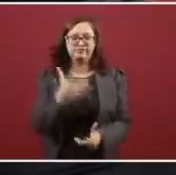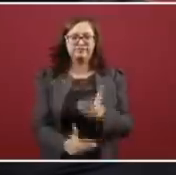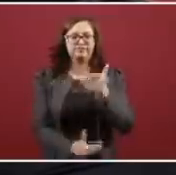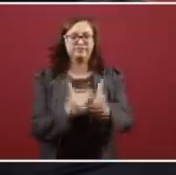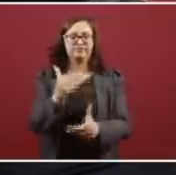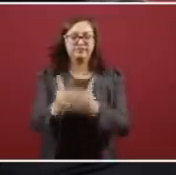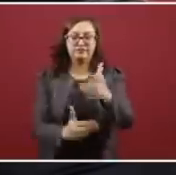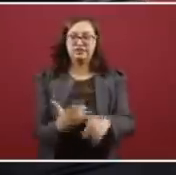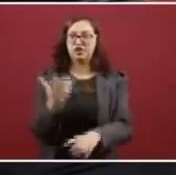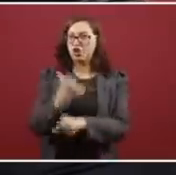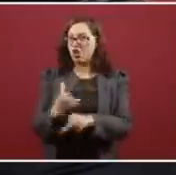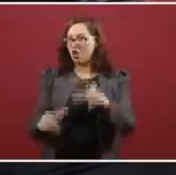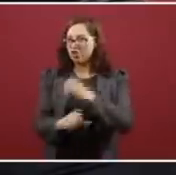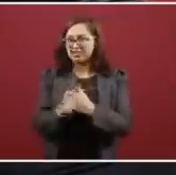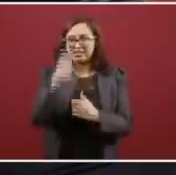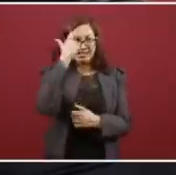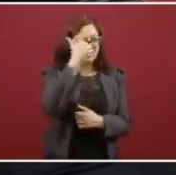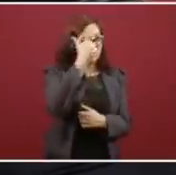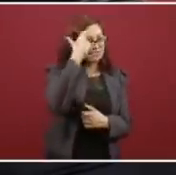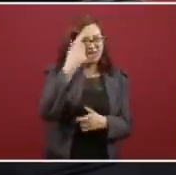que hagamos cosas